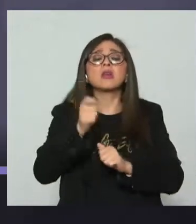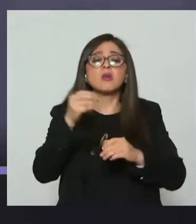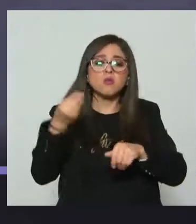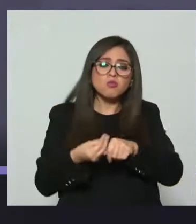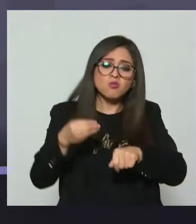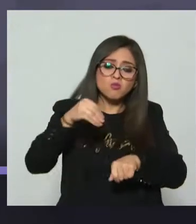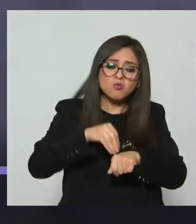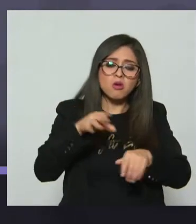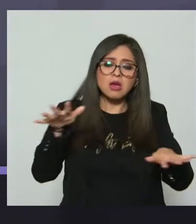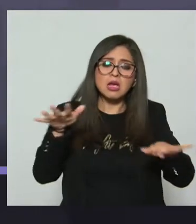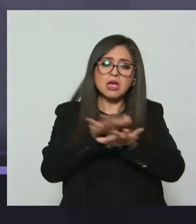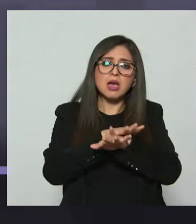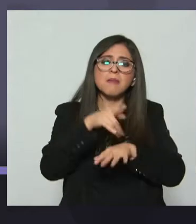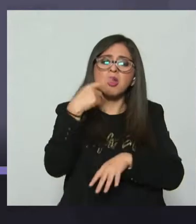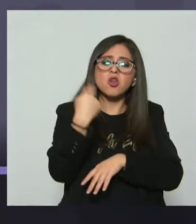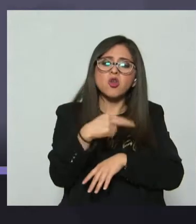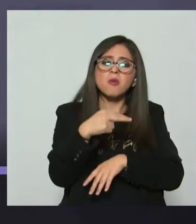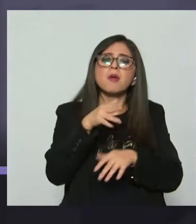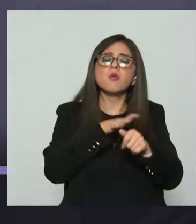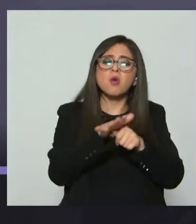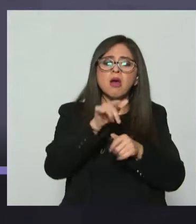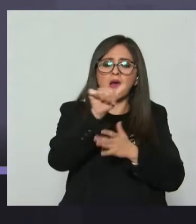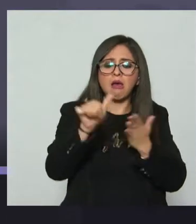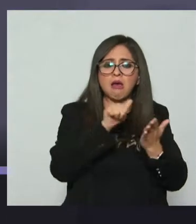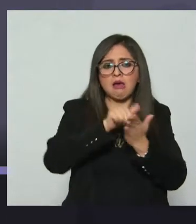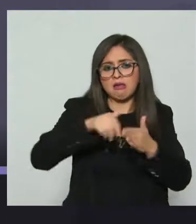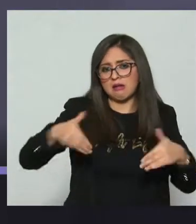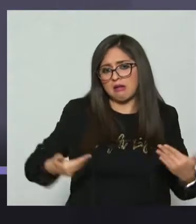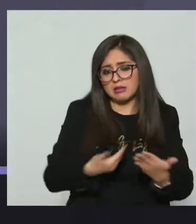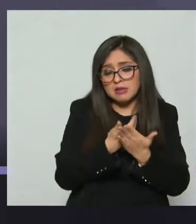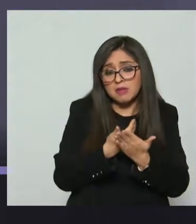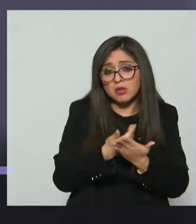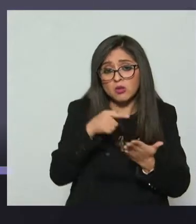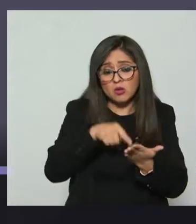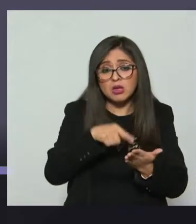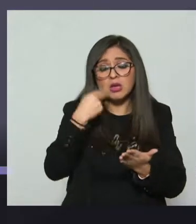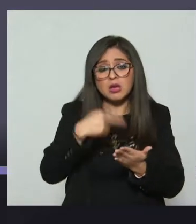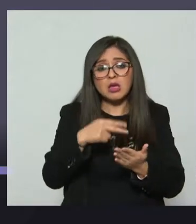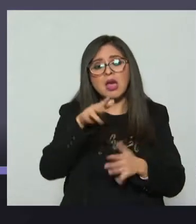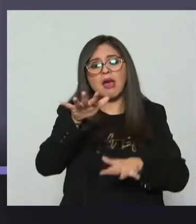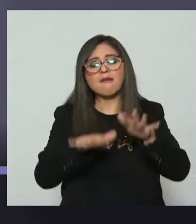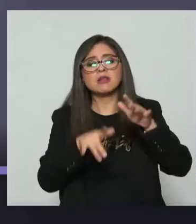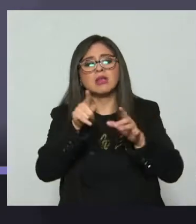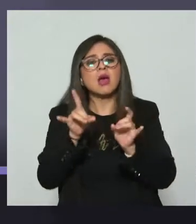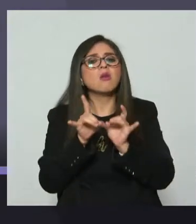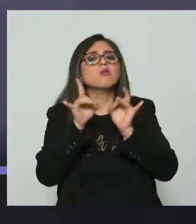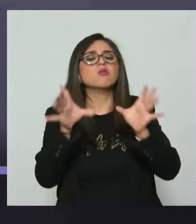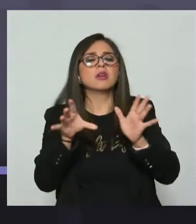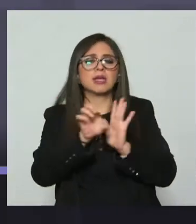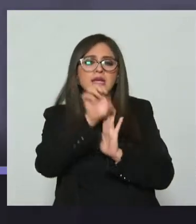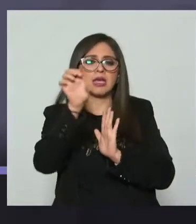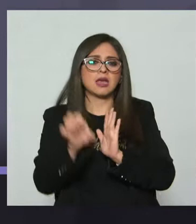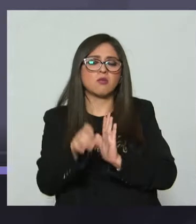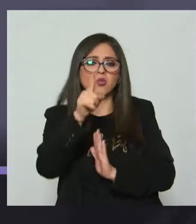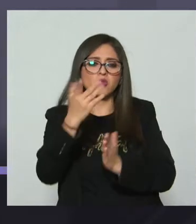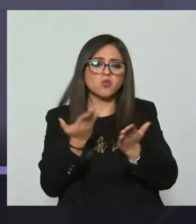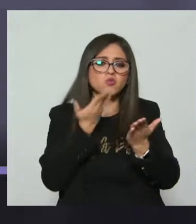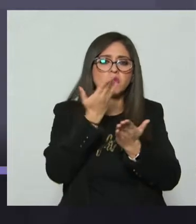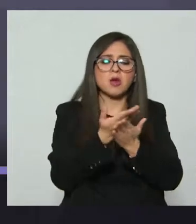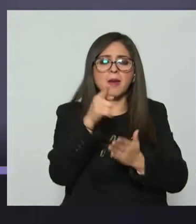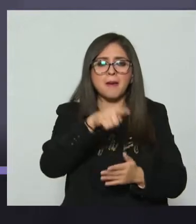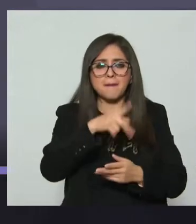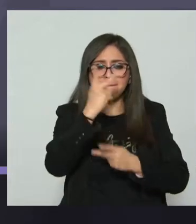es tu documento de identidad inicial y ese a su vez tiene varias consecuencias. Por ejemplo, tú emites un pasaporte, una